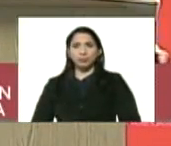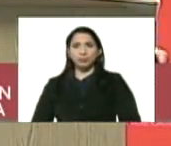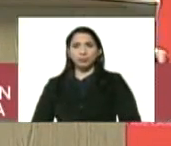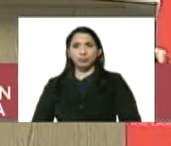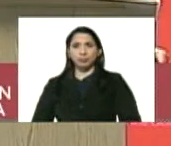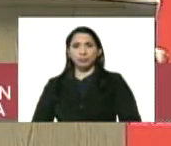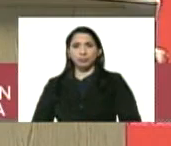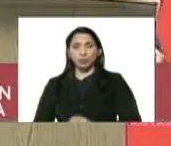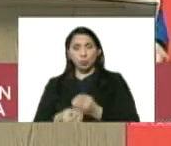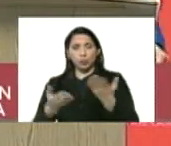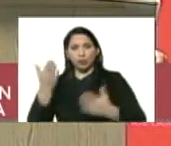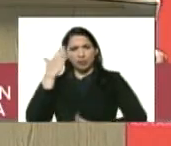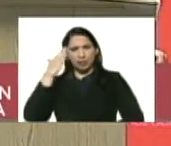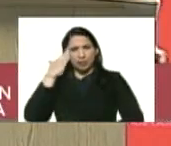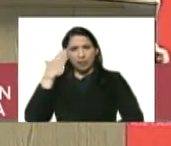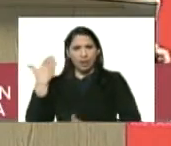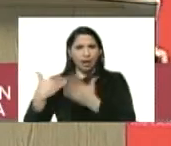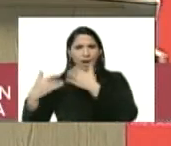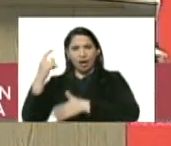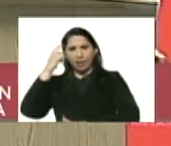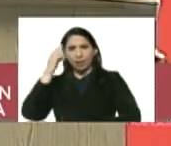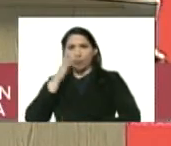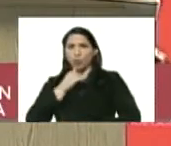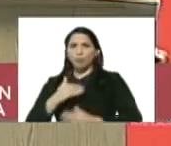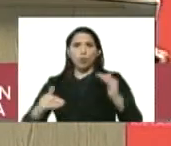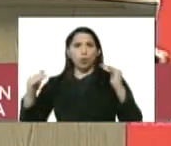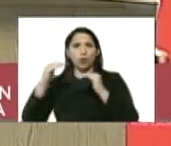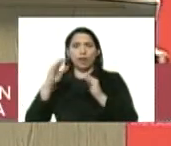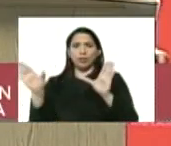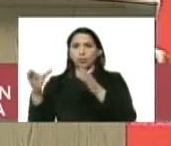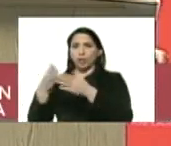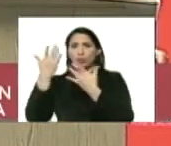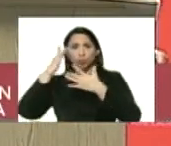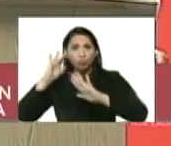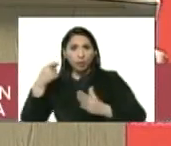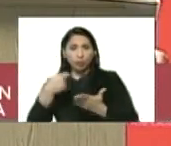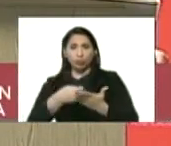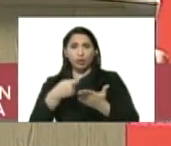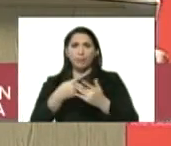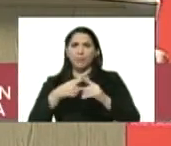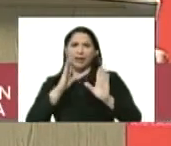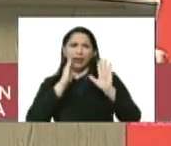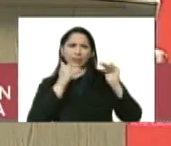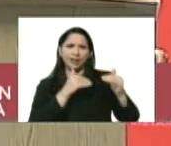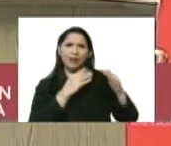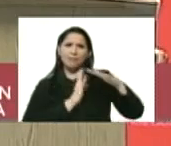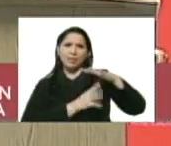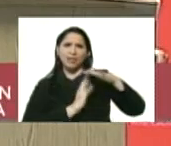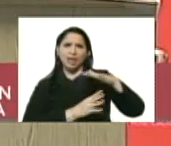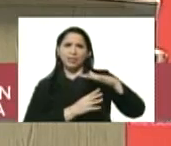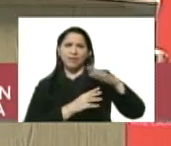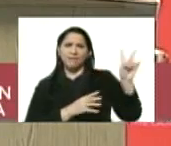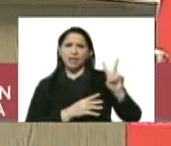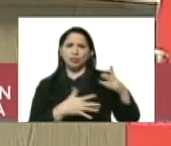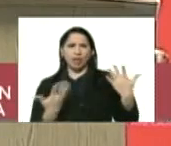Ustedes saben que hace unos días hubo una inmoral reunión de supuestos donantes para atender a los migrantes